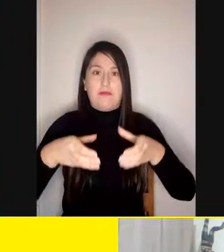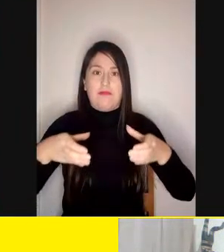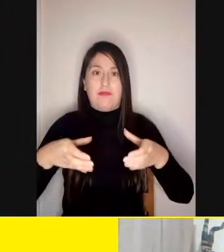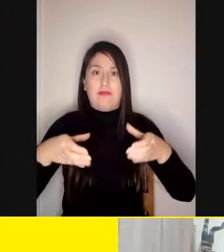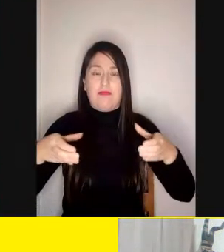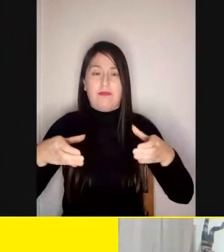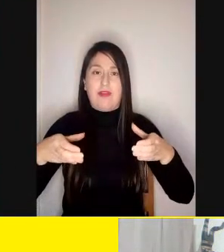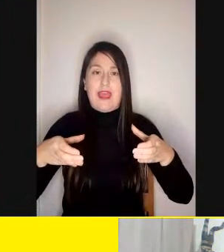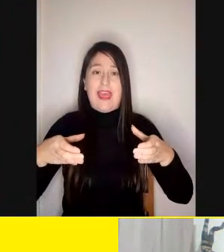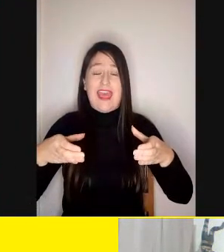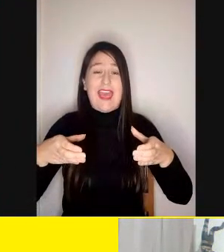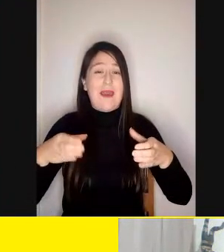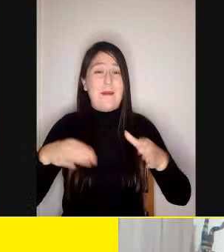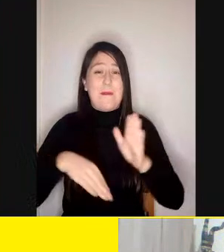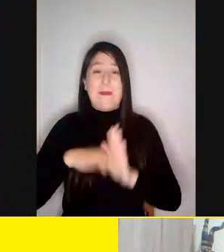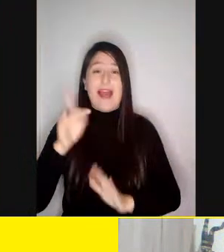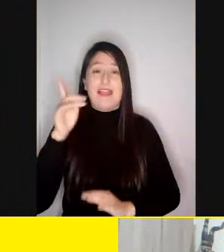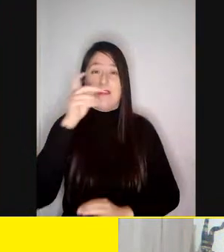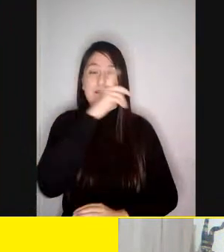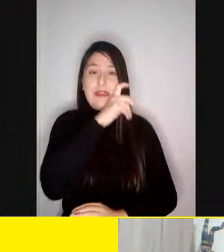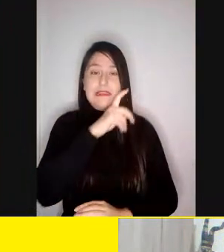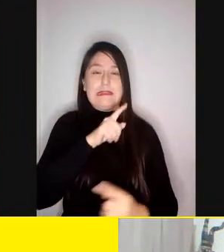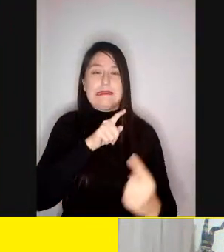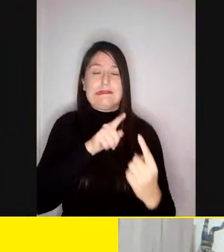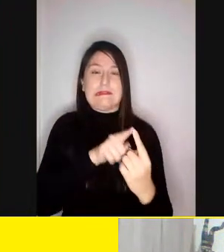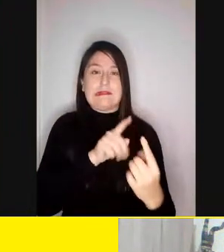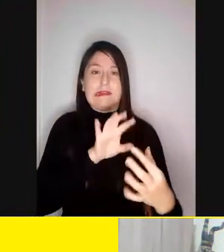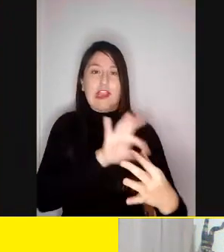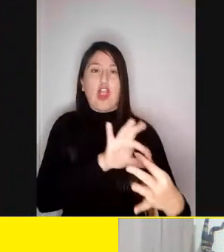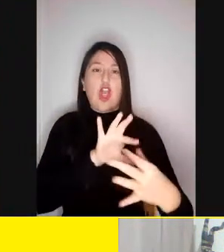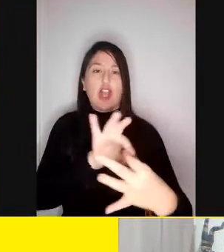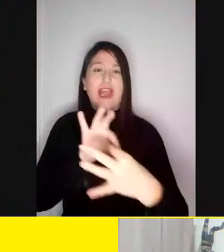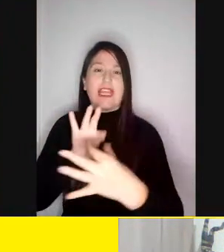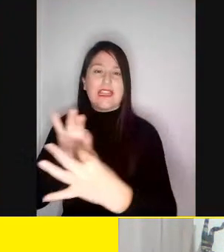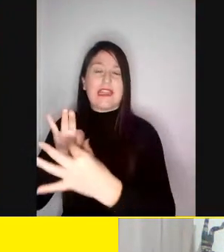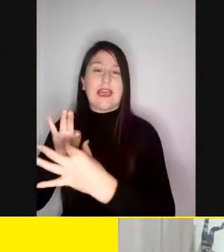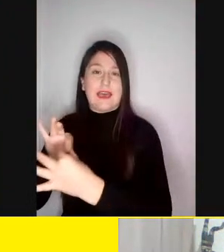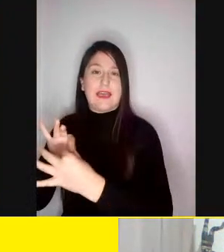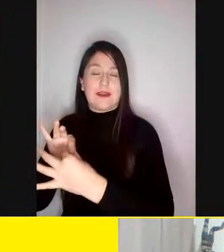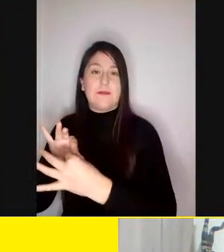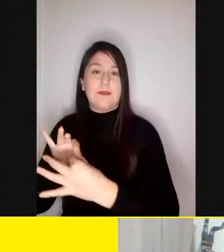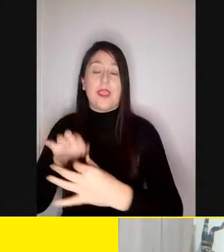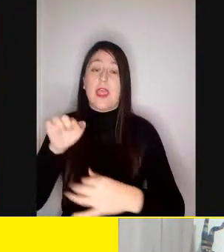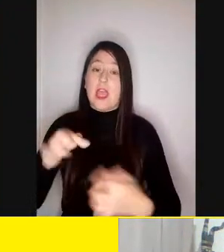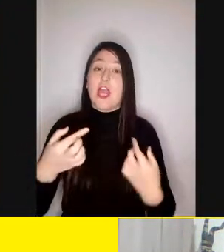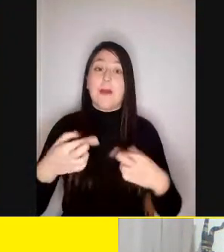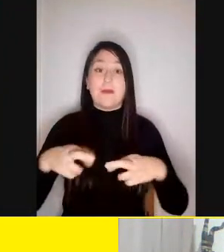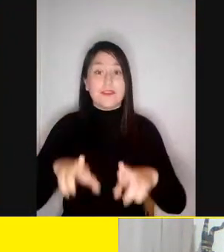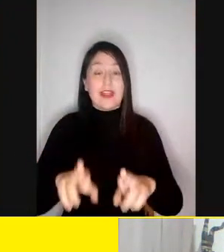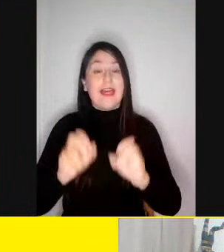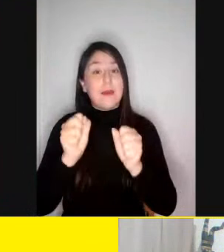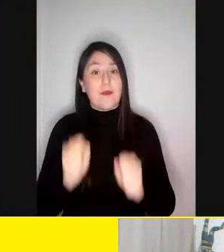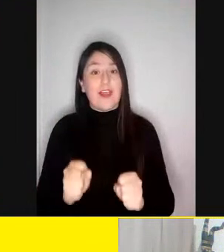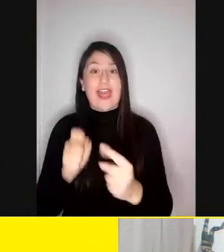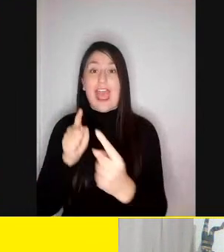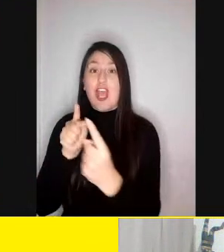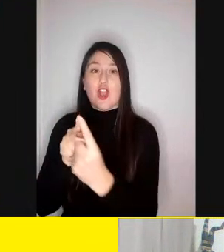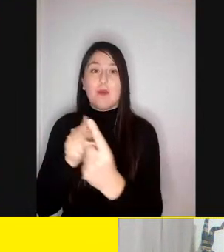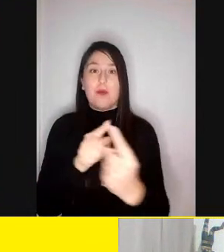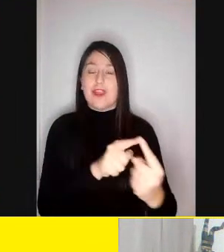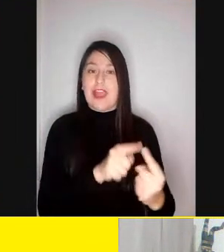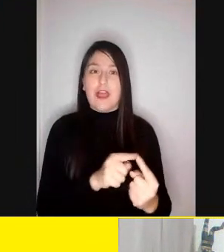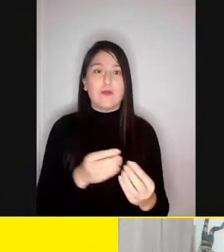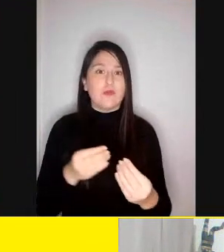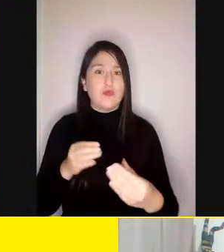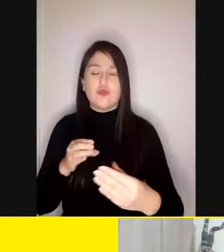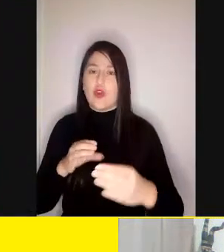y hoy día, ¿para qué decir, digamos, con esta posibilidad que tenemos de estar comunicados, hiperconectados con